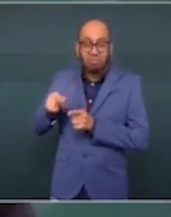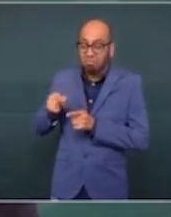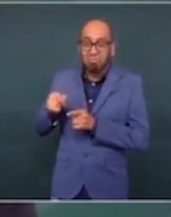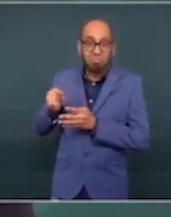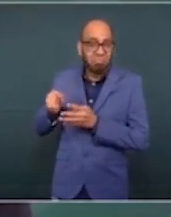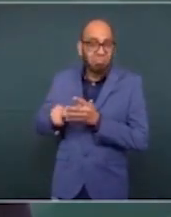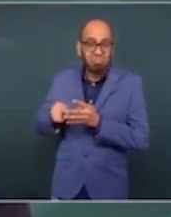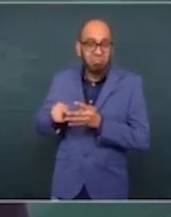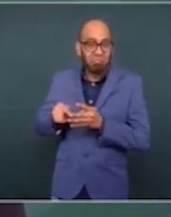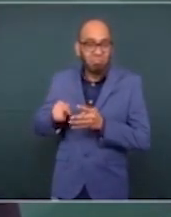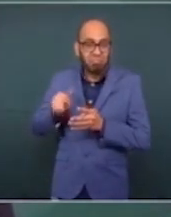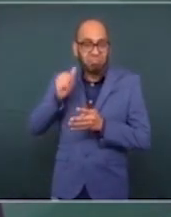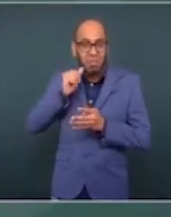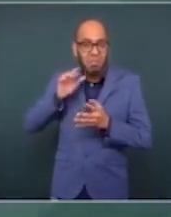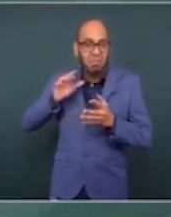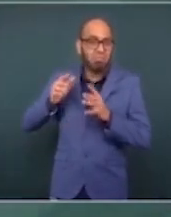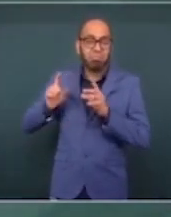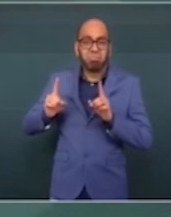iracunda,